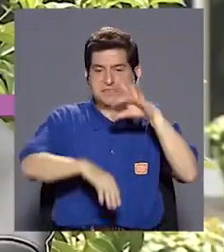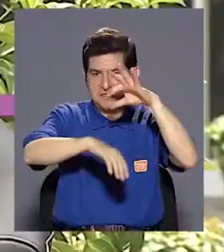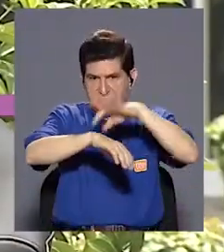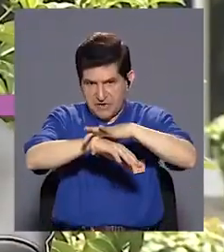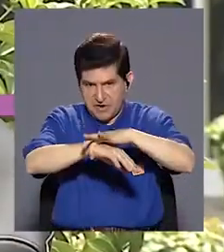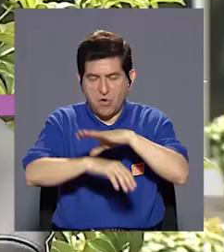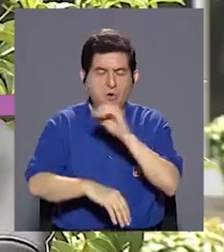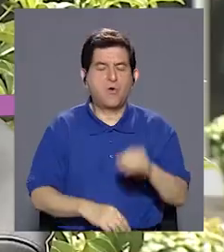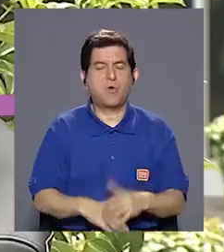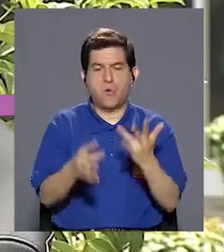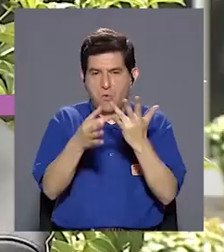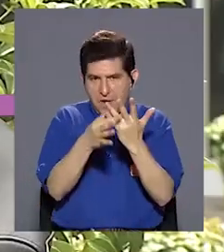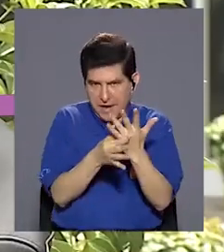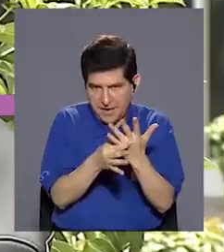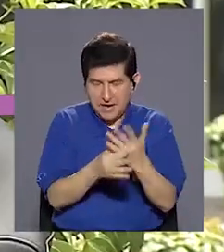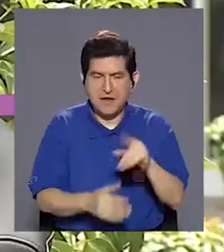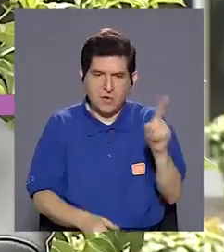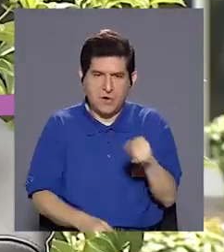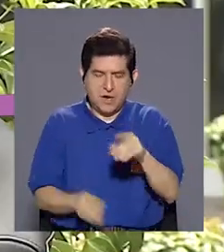el reloj o los anillos.